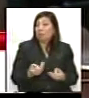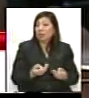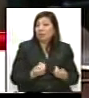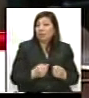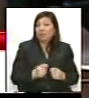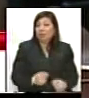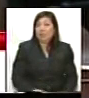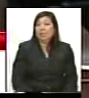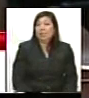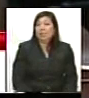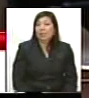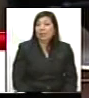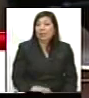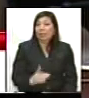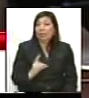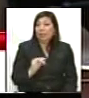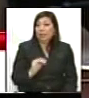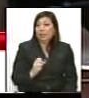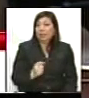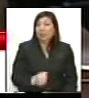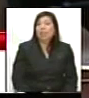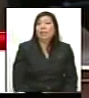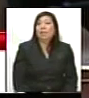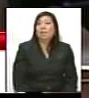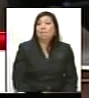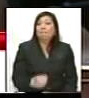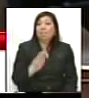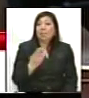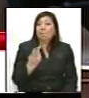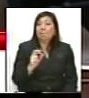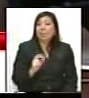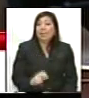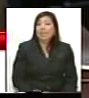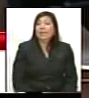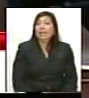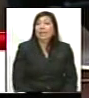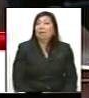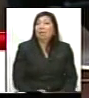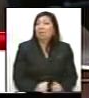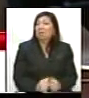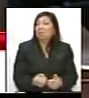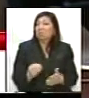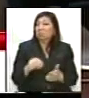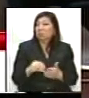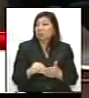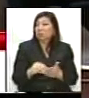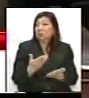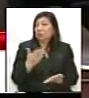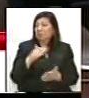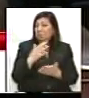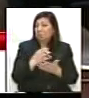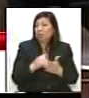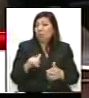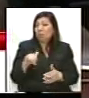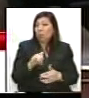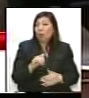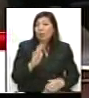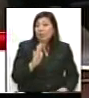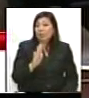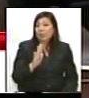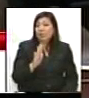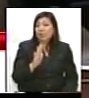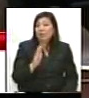del petróleo dice el b 5 y el diesel de 20 como un contenido de azufre menor o igual a 5